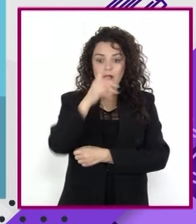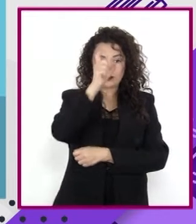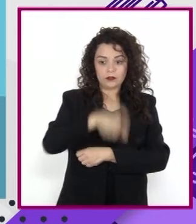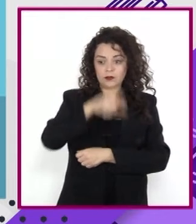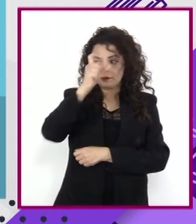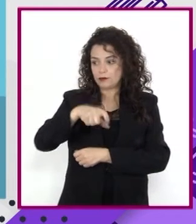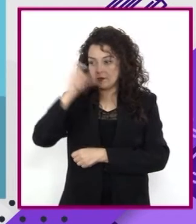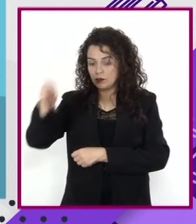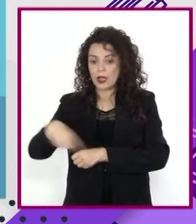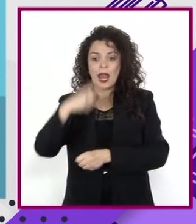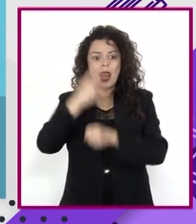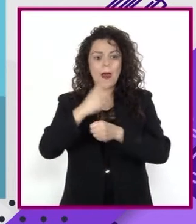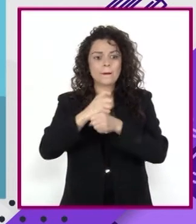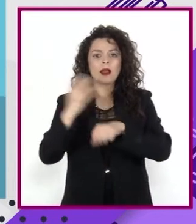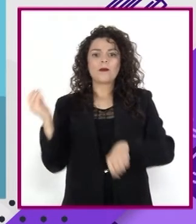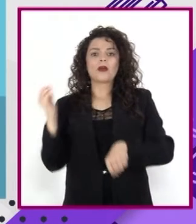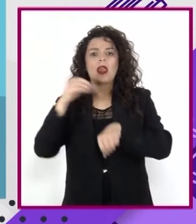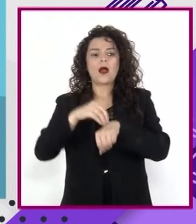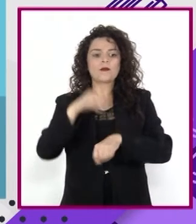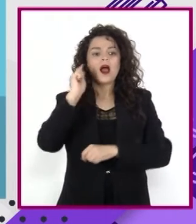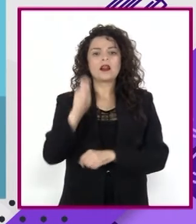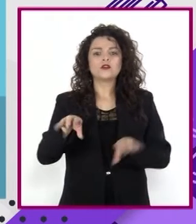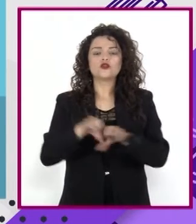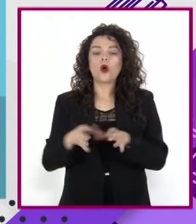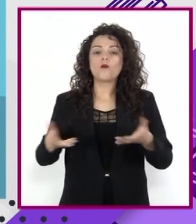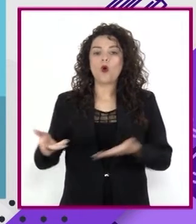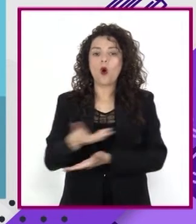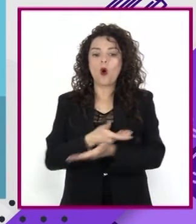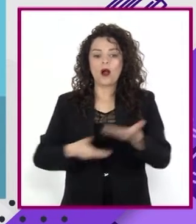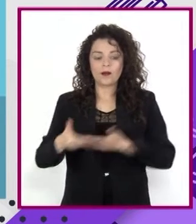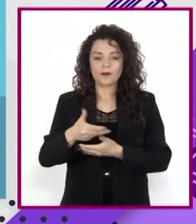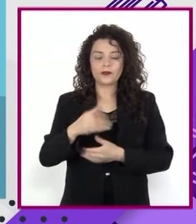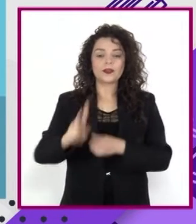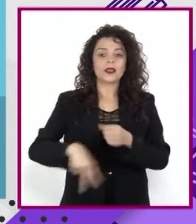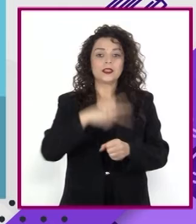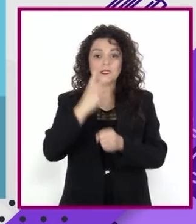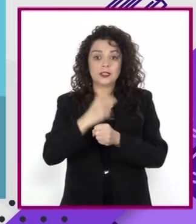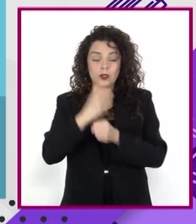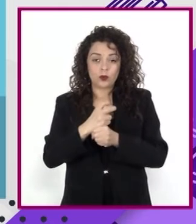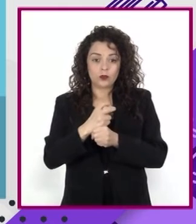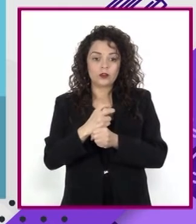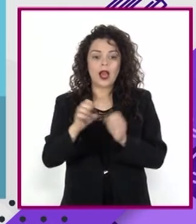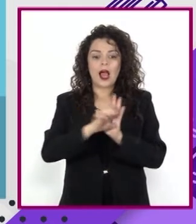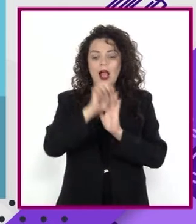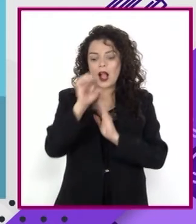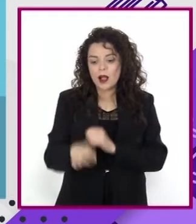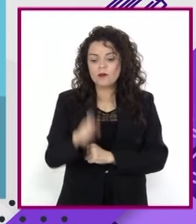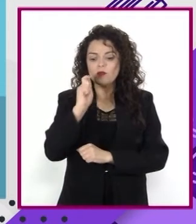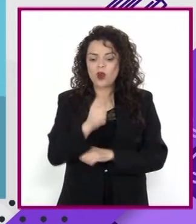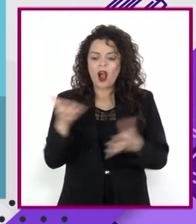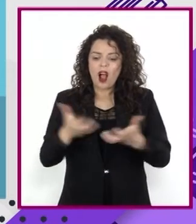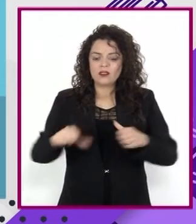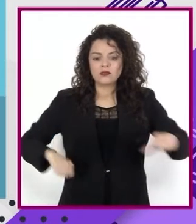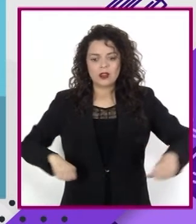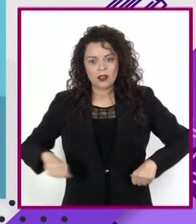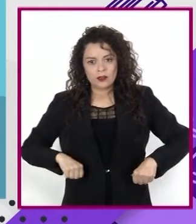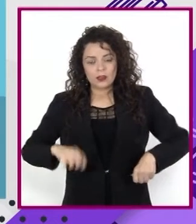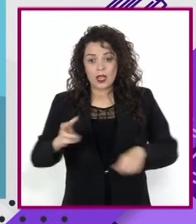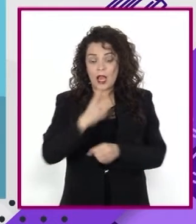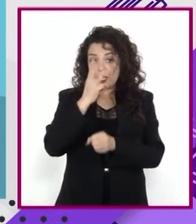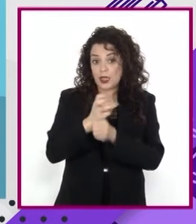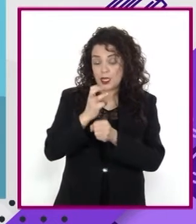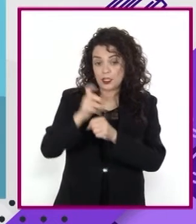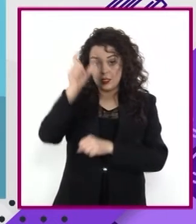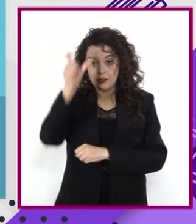primera columna, anoten el ámbito de convivencia. En la segunda columna, pongan ejemplos de conducta. Y en la tercera